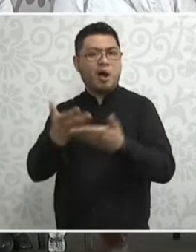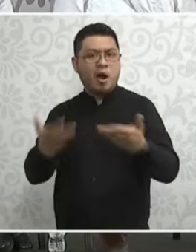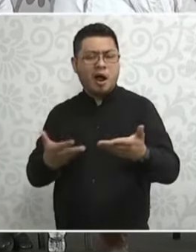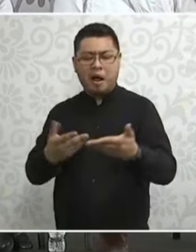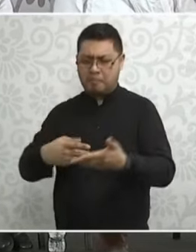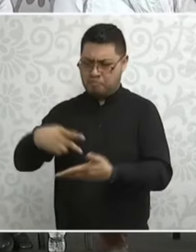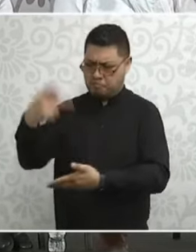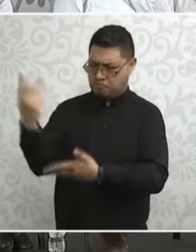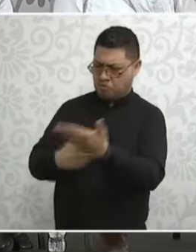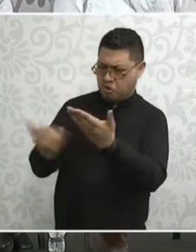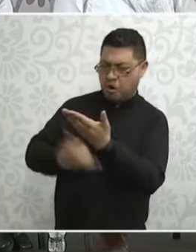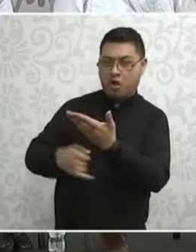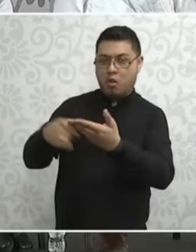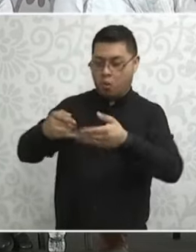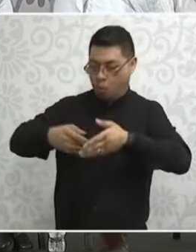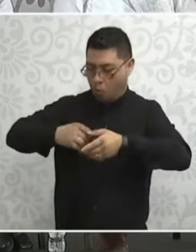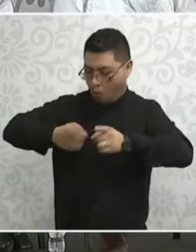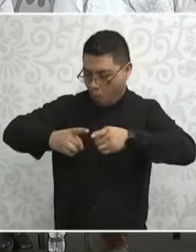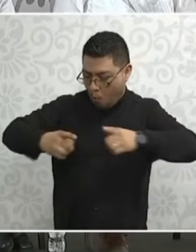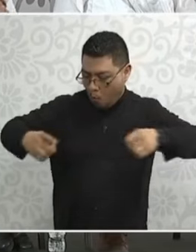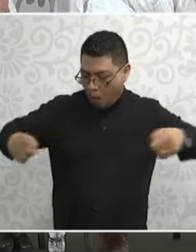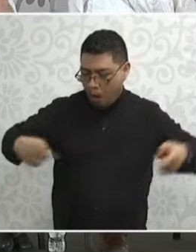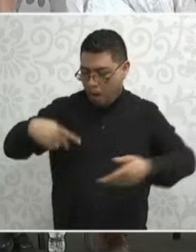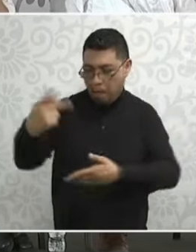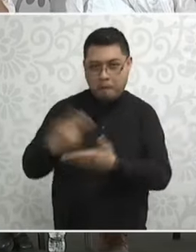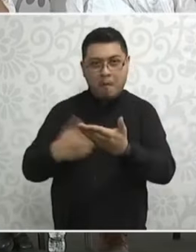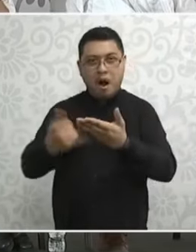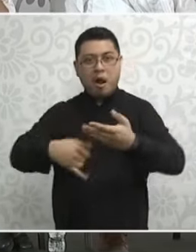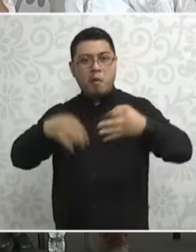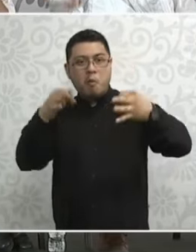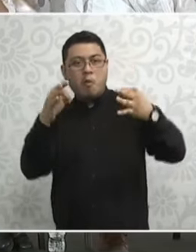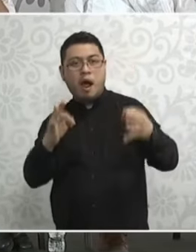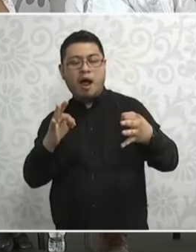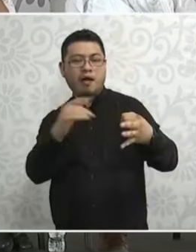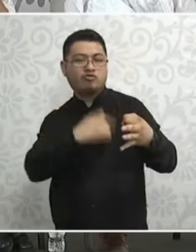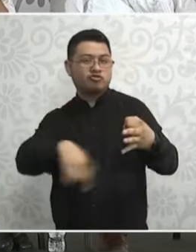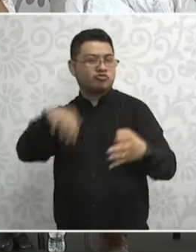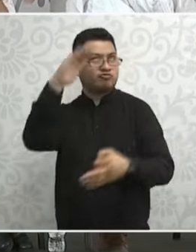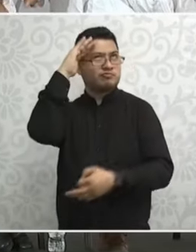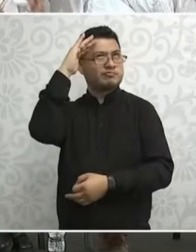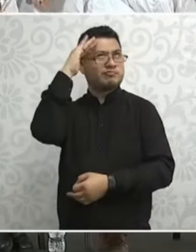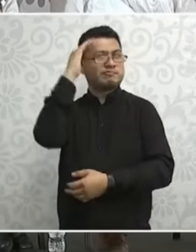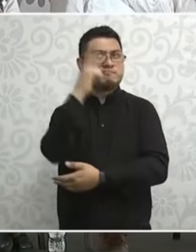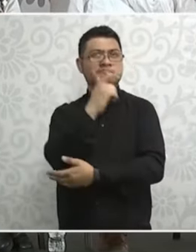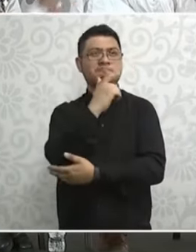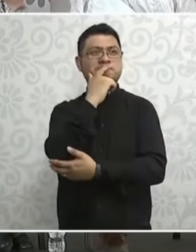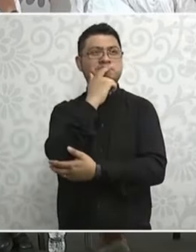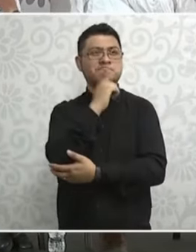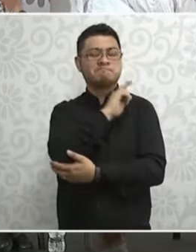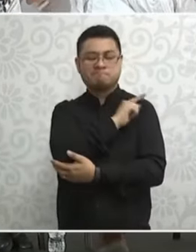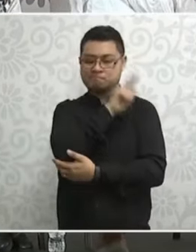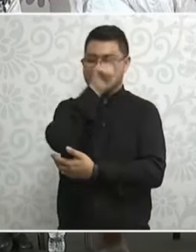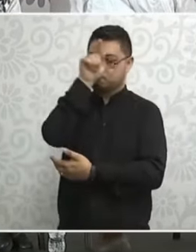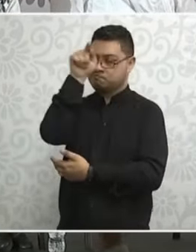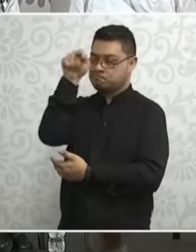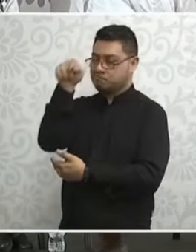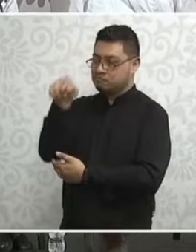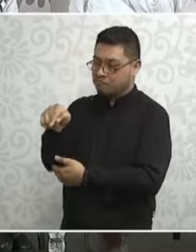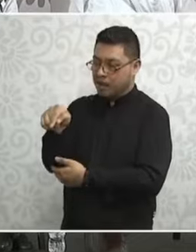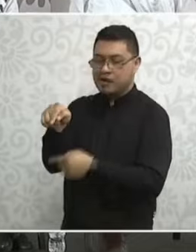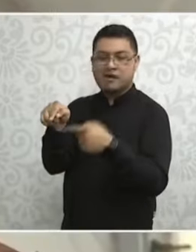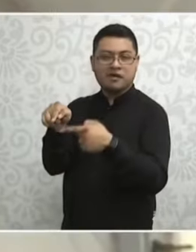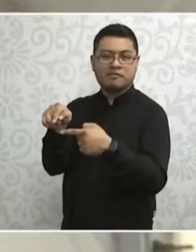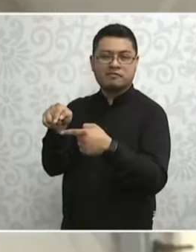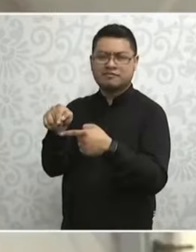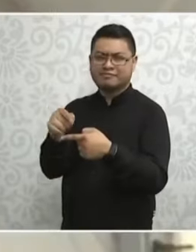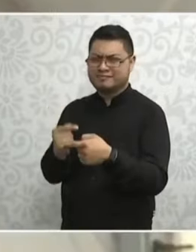económico concedido, entonces pensamos, pues mejor empecemos a cavar nuestra sepultura. No tenemos nada